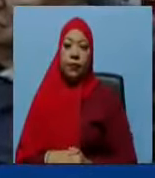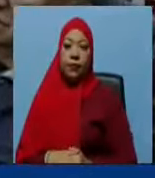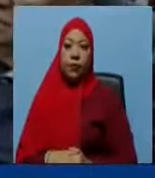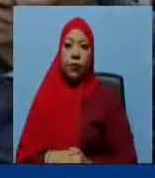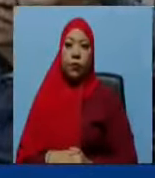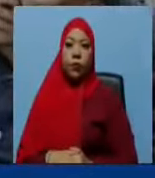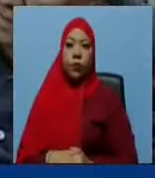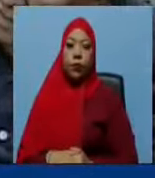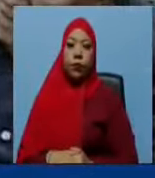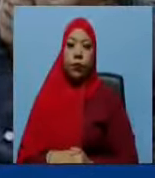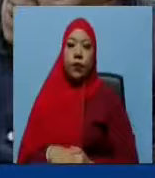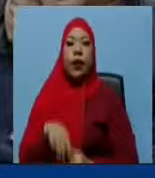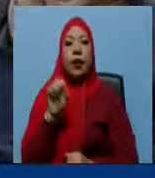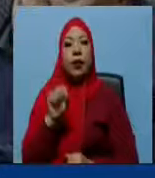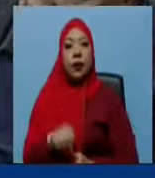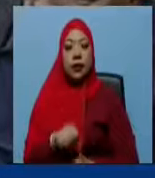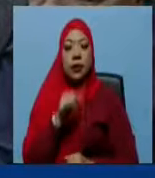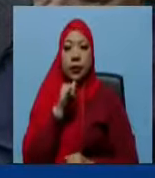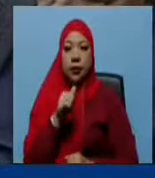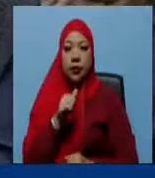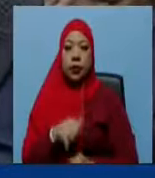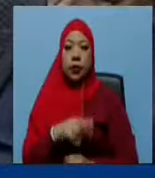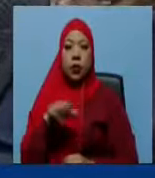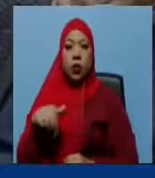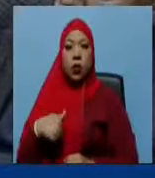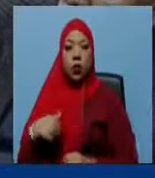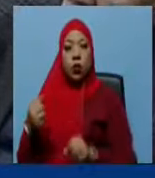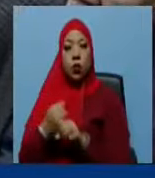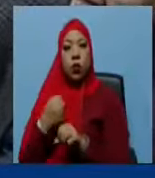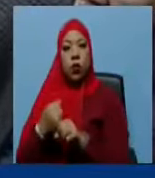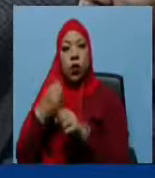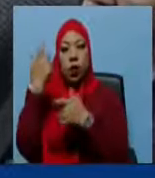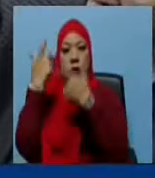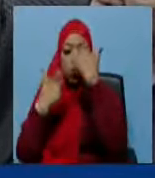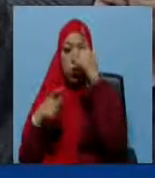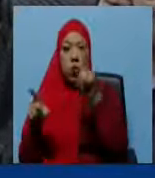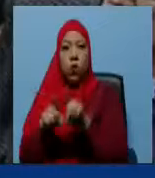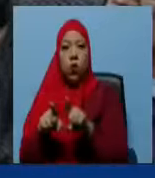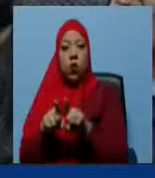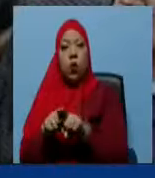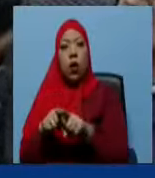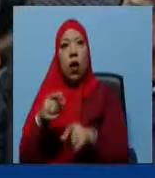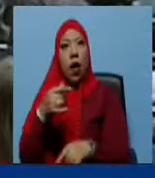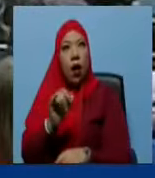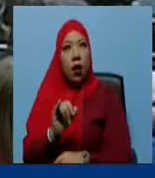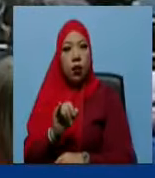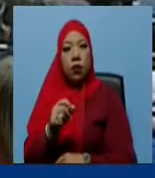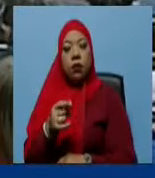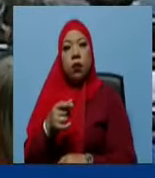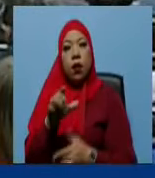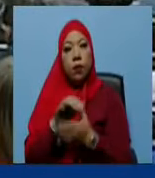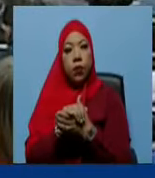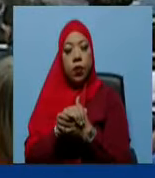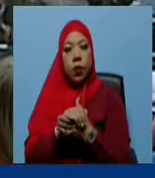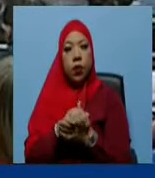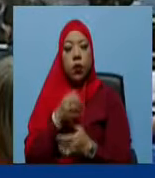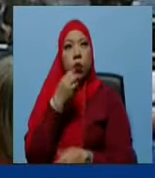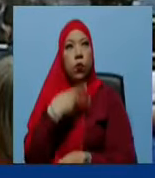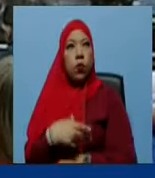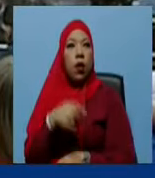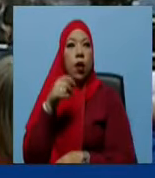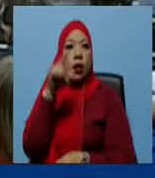Así que nuestro comandante Chávez, si algo nos dotó, Pedro, Samuel,